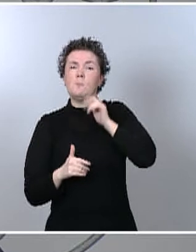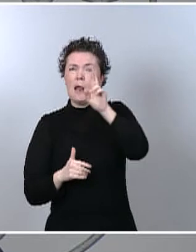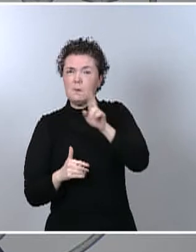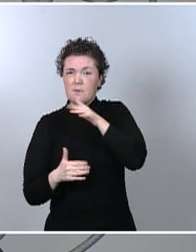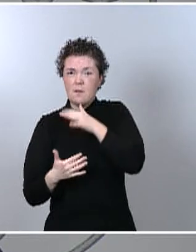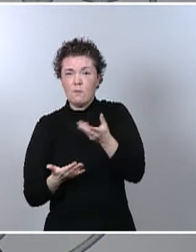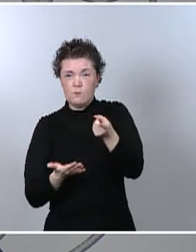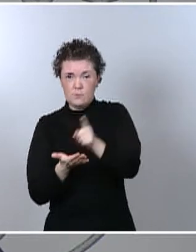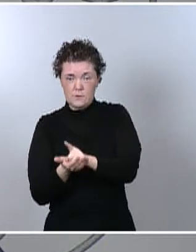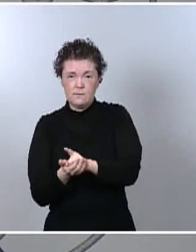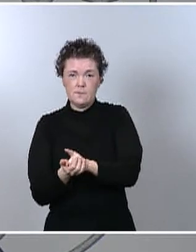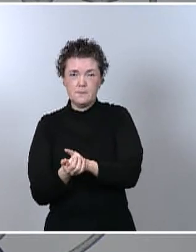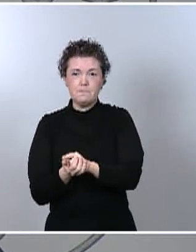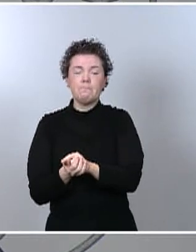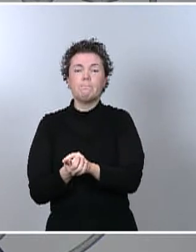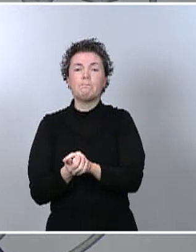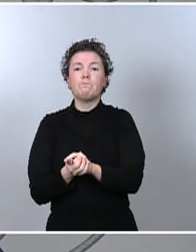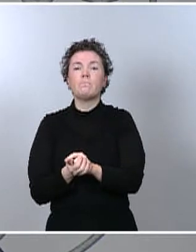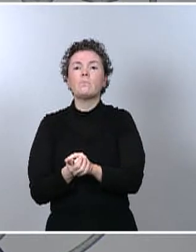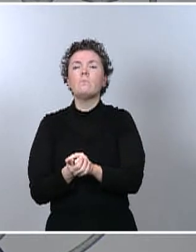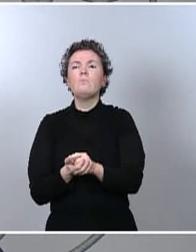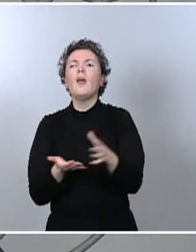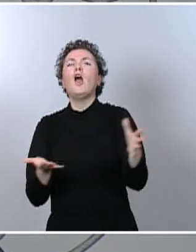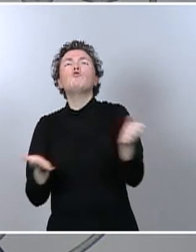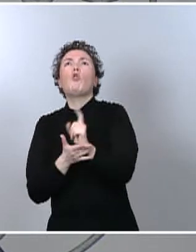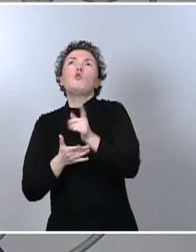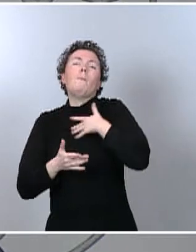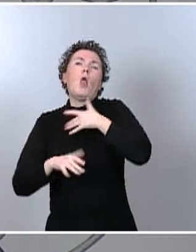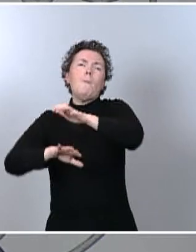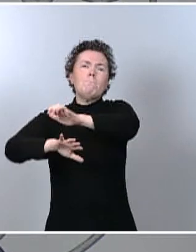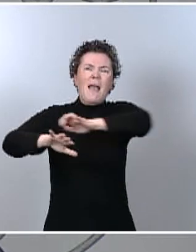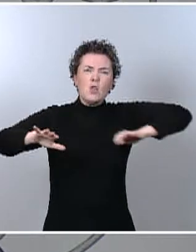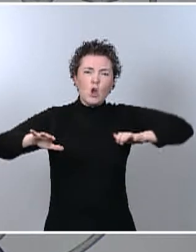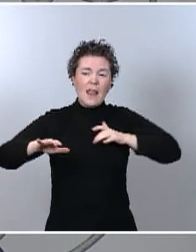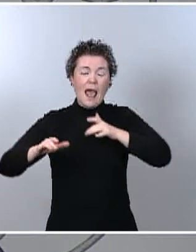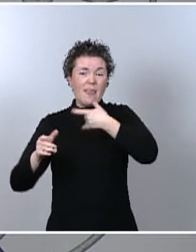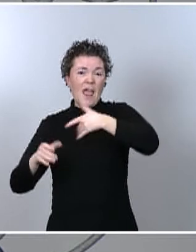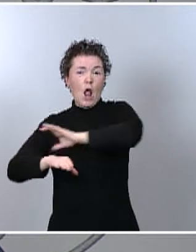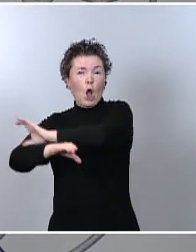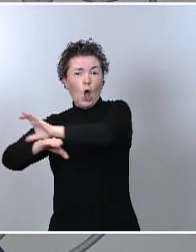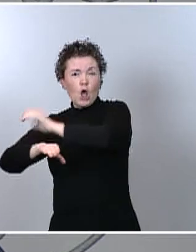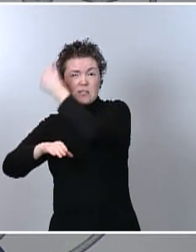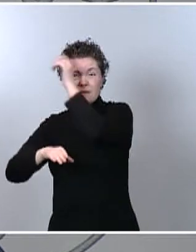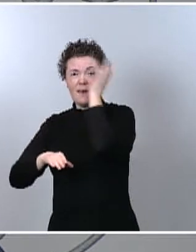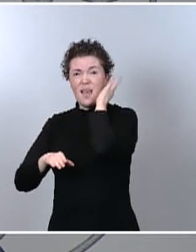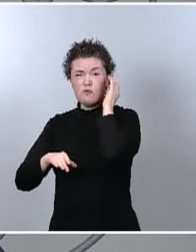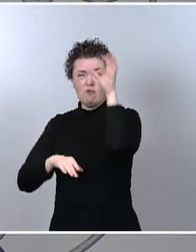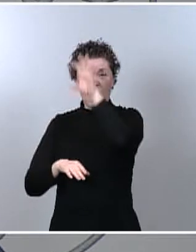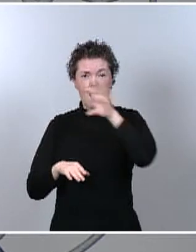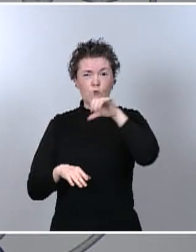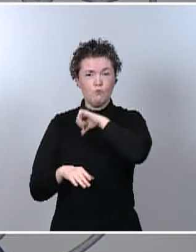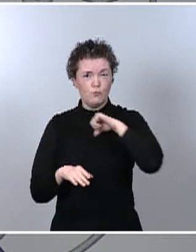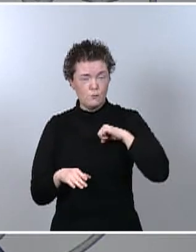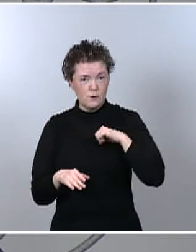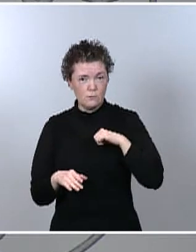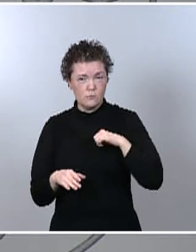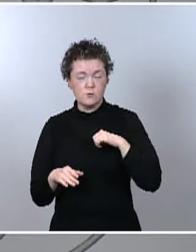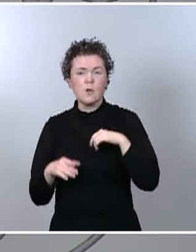además, el plan de respuesta que tenemos para esta segunda ola no contempla esta medida. Lo que sí que he indicado en primera